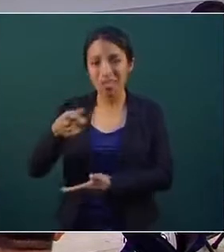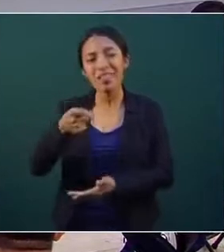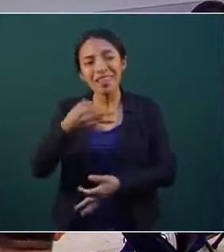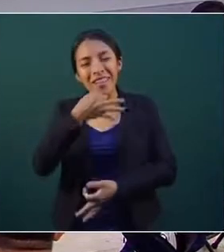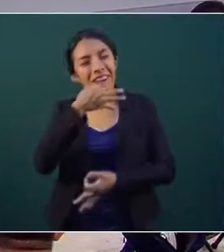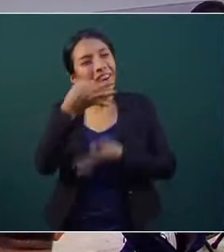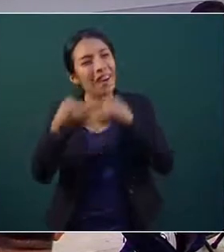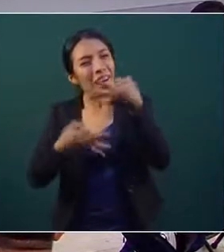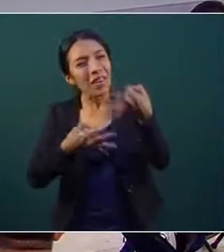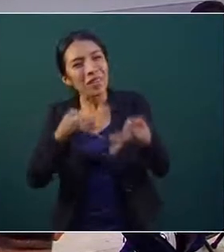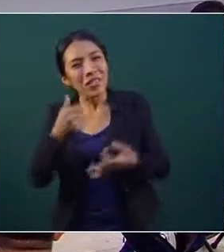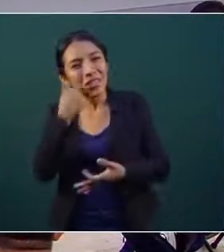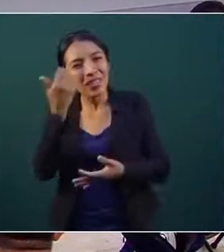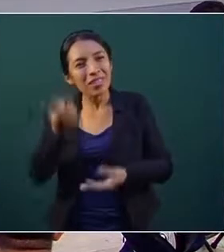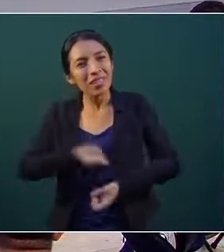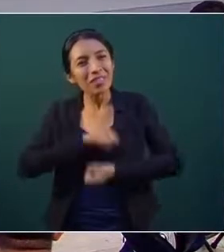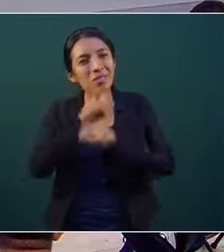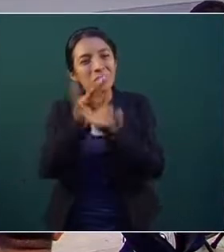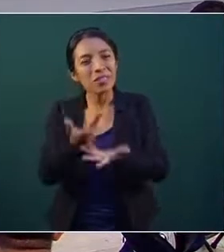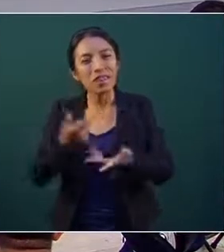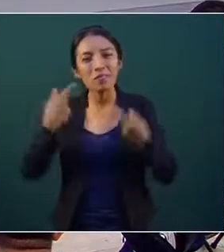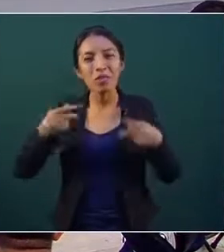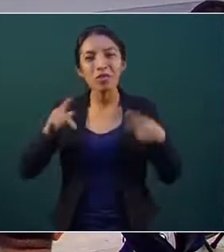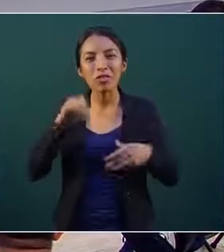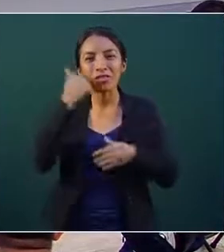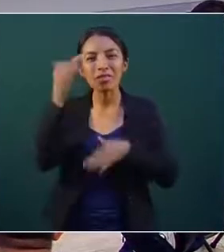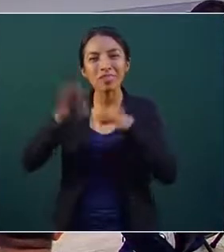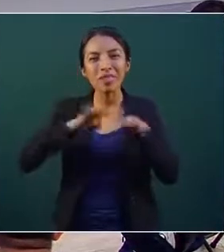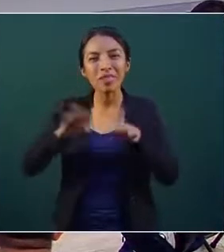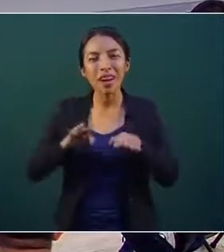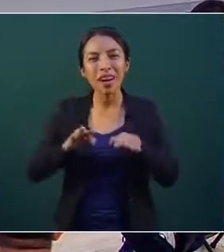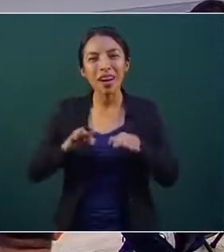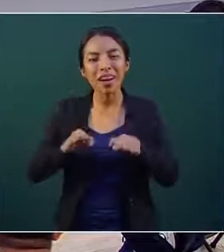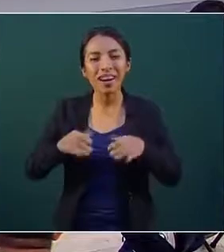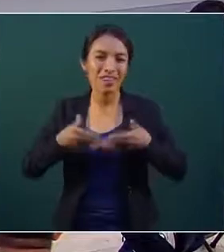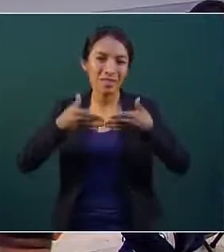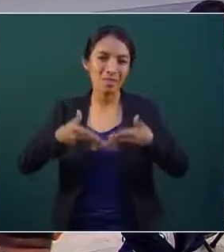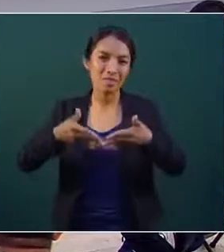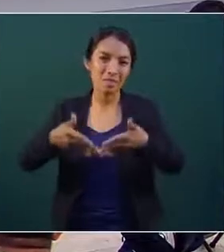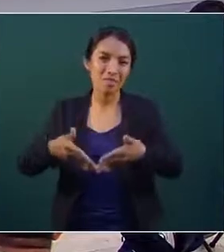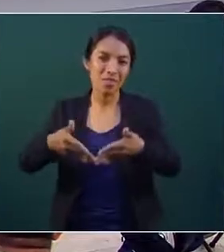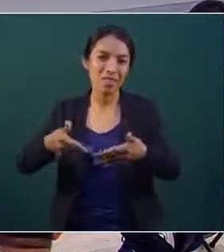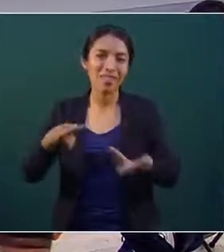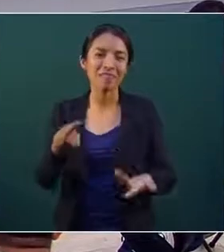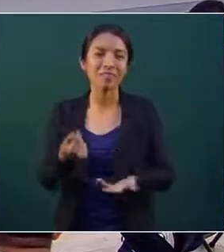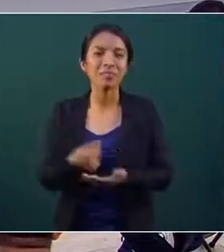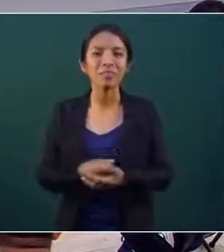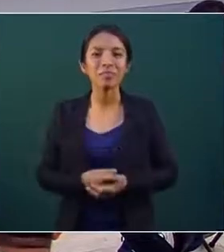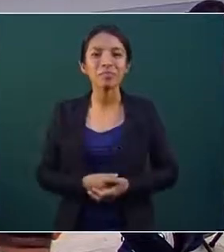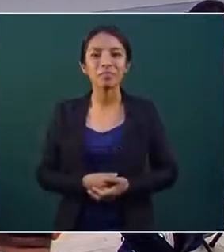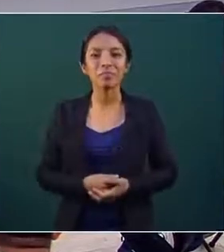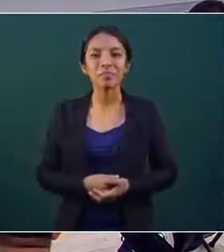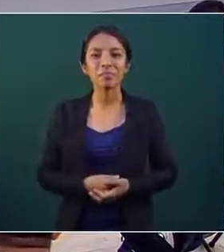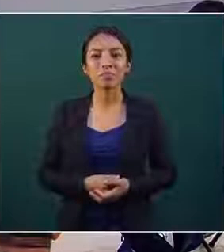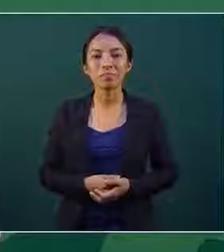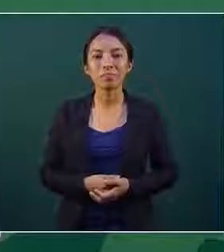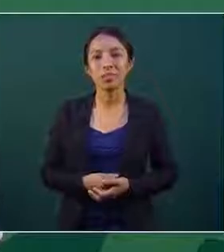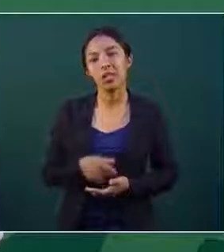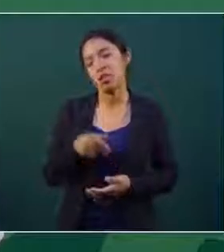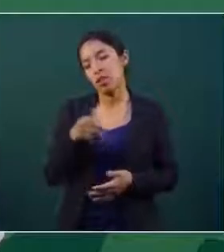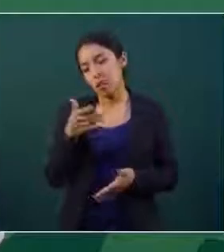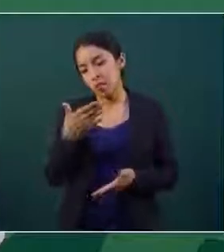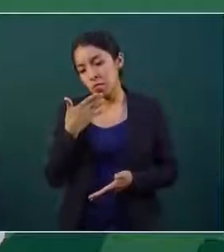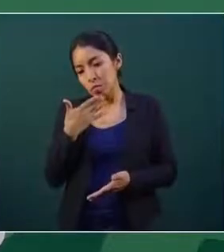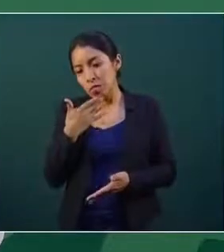formar parte de la Marina Armada de México y por qué usted lo decidió? Sería la primera, presidente. Gracias. Bueno, el